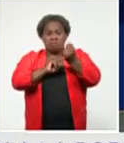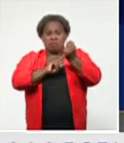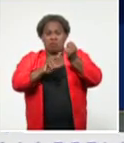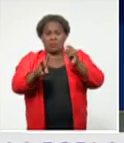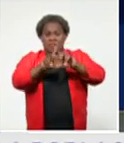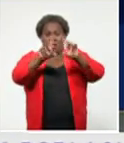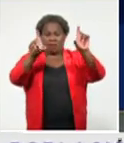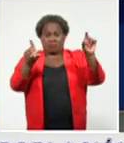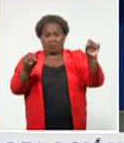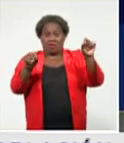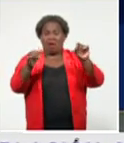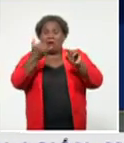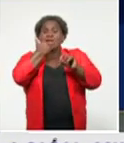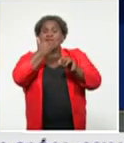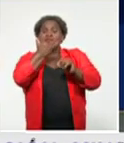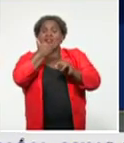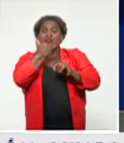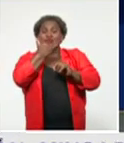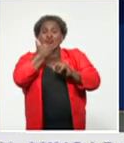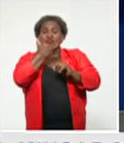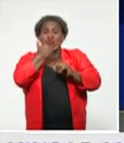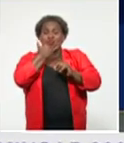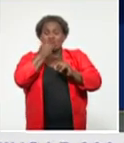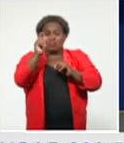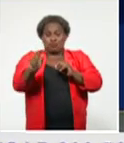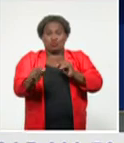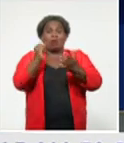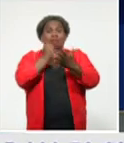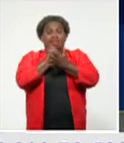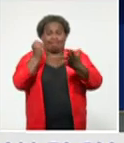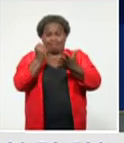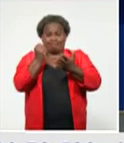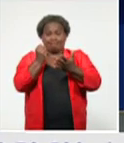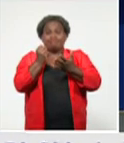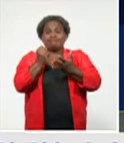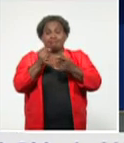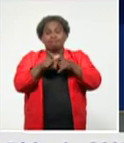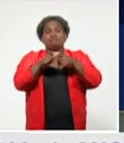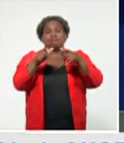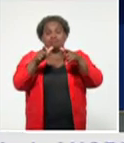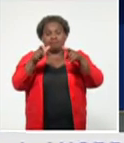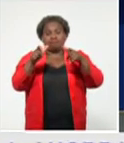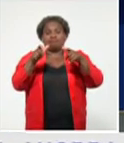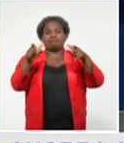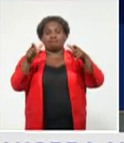tasa de incidencia de casos confirmados pues se incrementa a